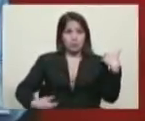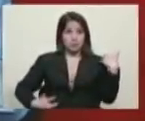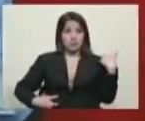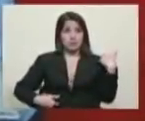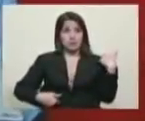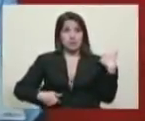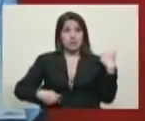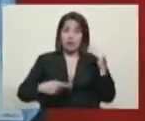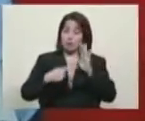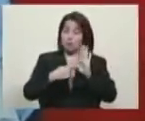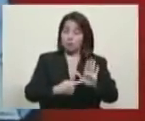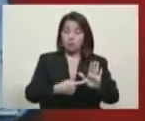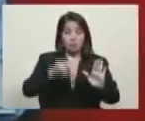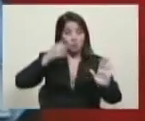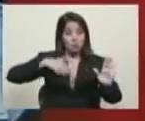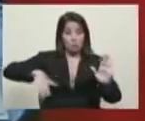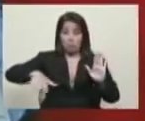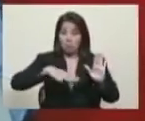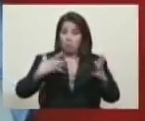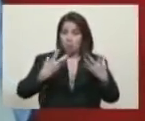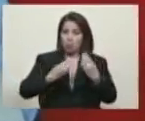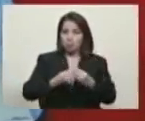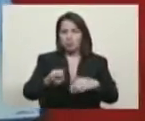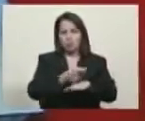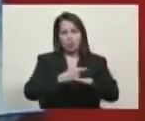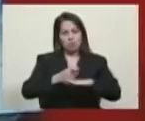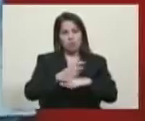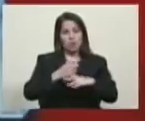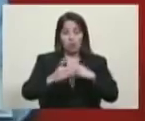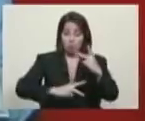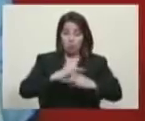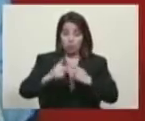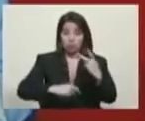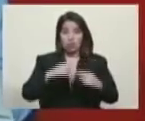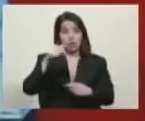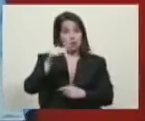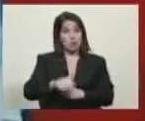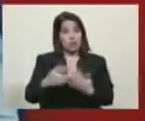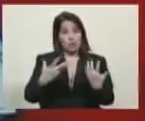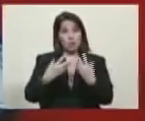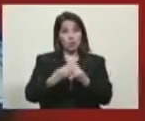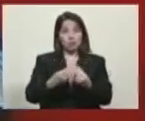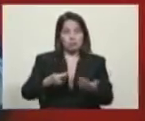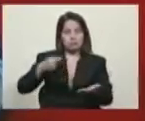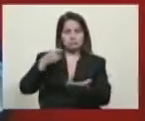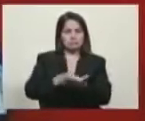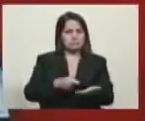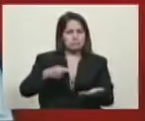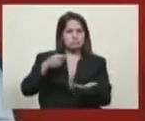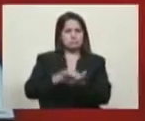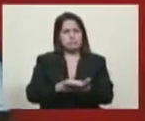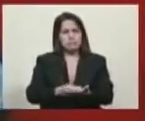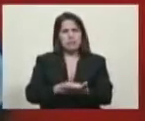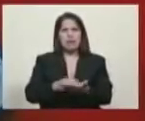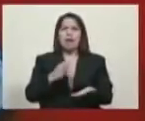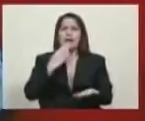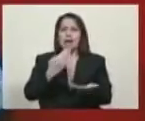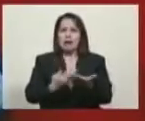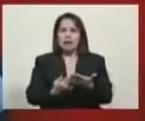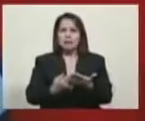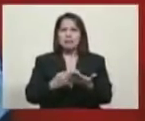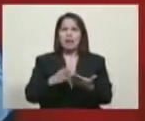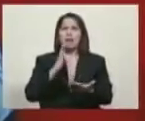el gobierno. El pueblo no está solo. A los productores, de aquí salimos a entregarle financiamiento. Gracias al Banco Agrícola,